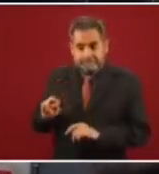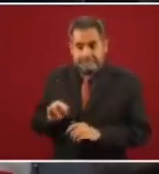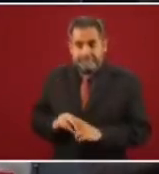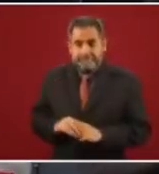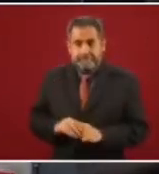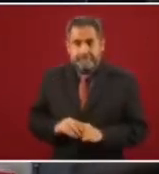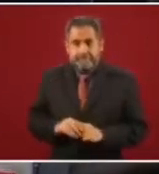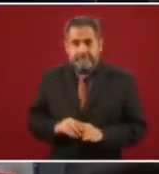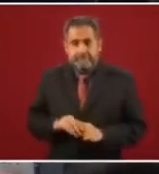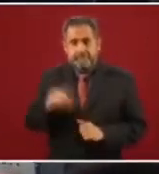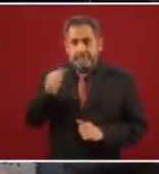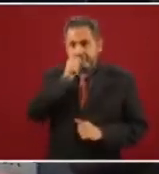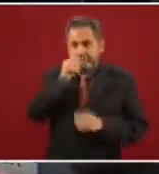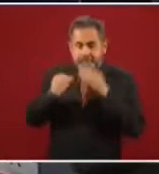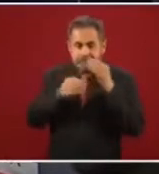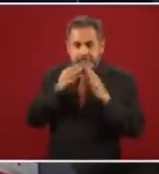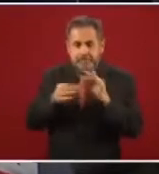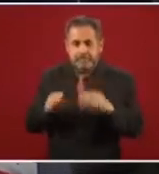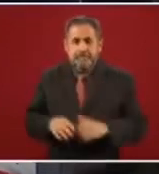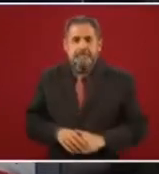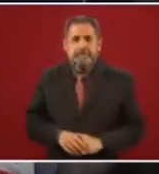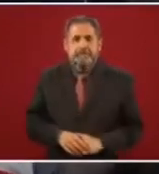Miren la otra nota.